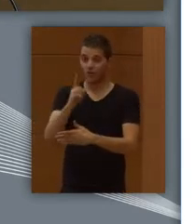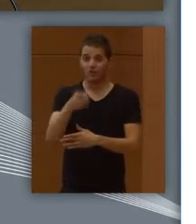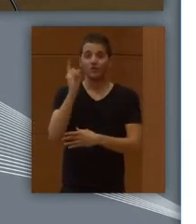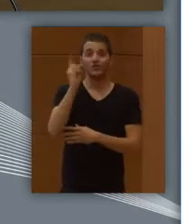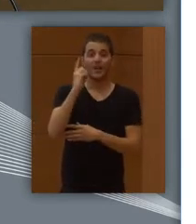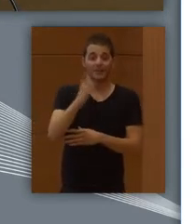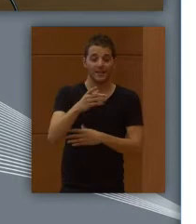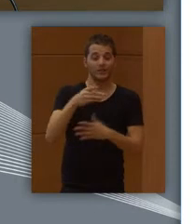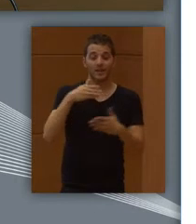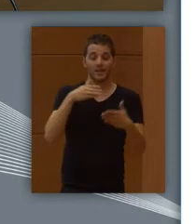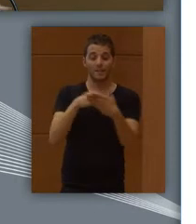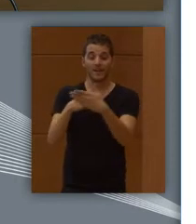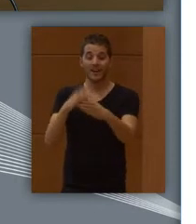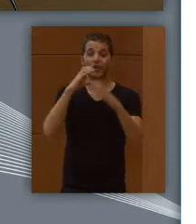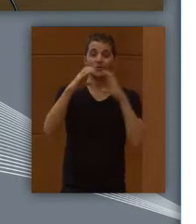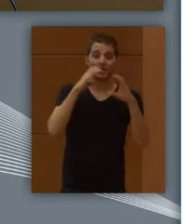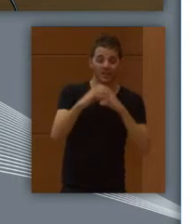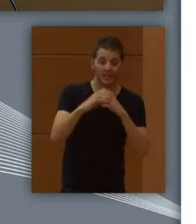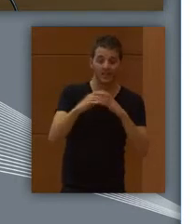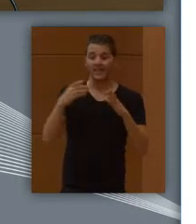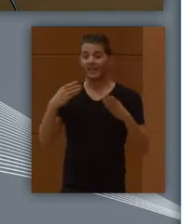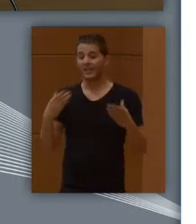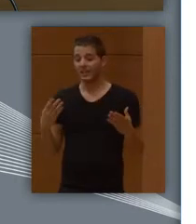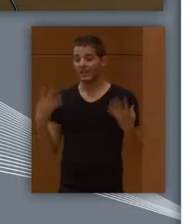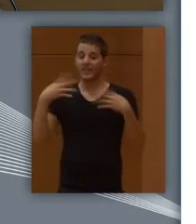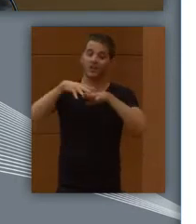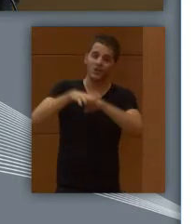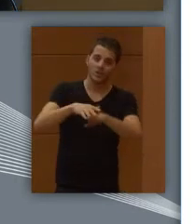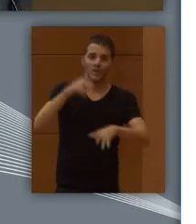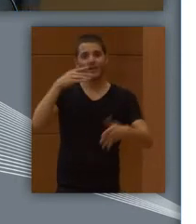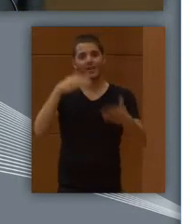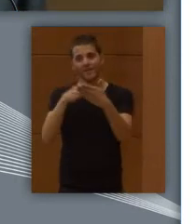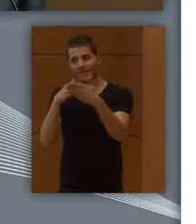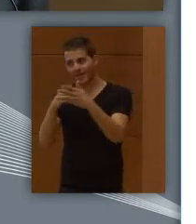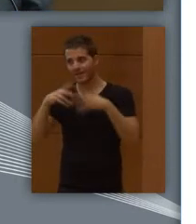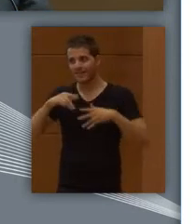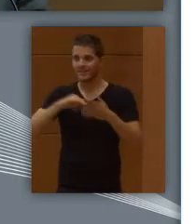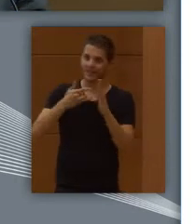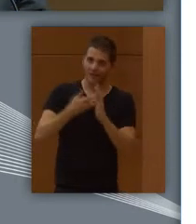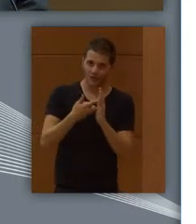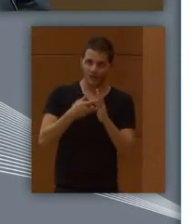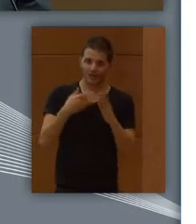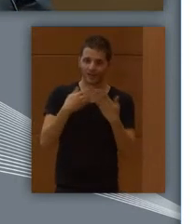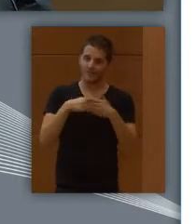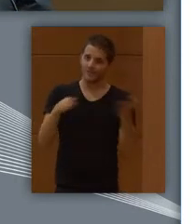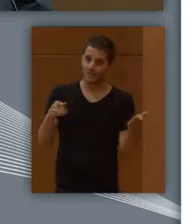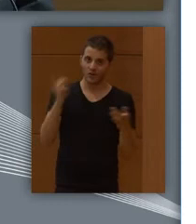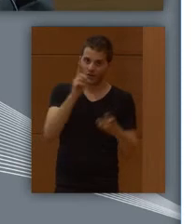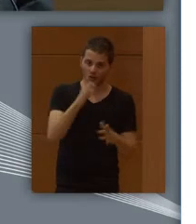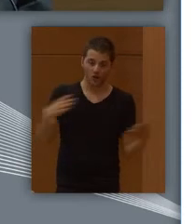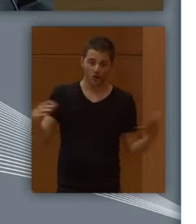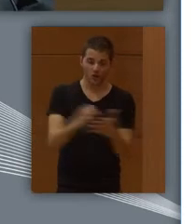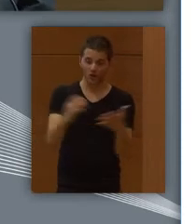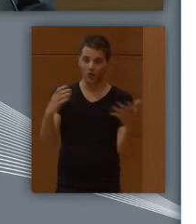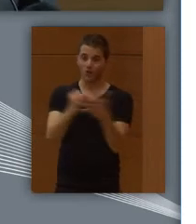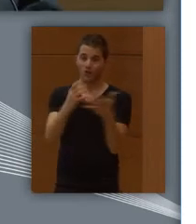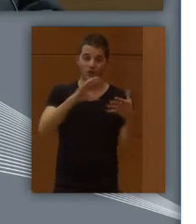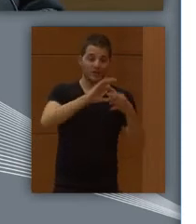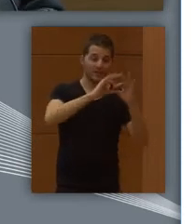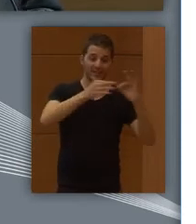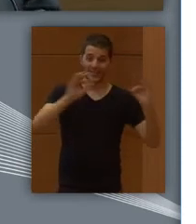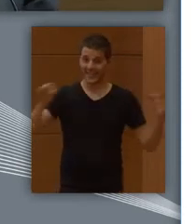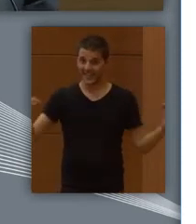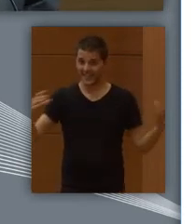comunicativas y no solo hay que incorporar innovación tecnológica, también hay que facilitar que todo el recorrido, que toda la